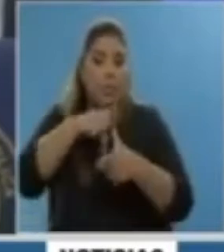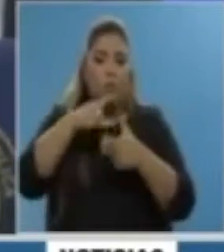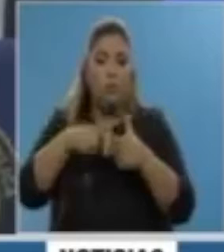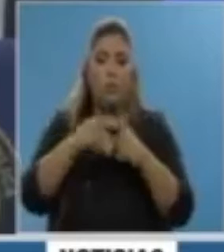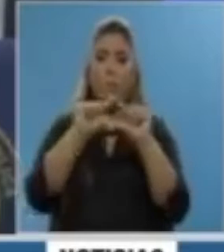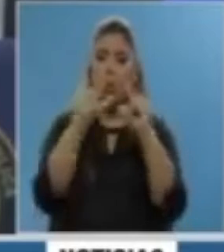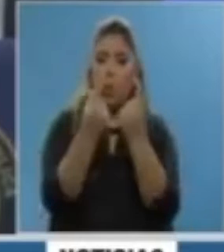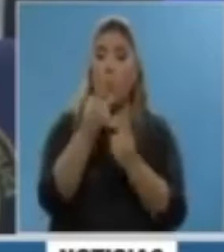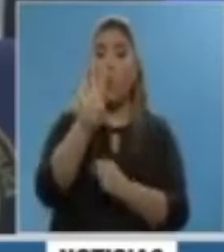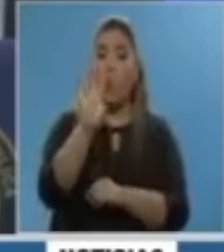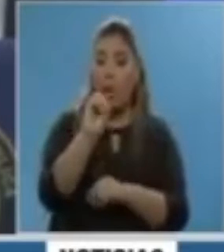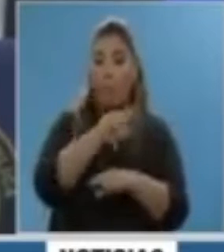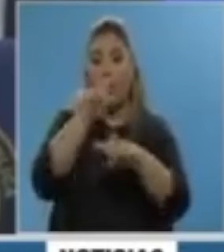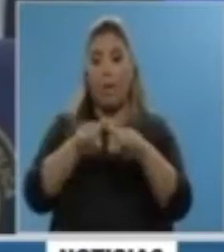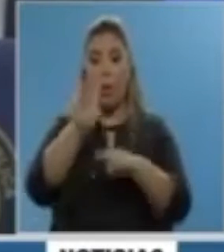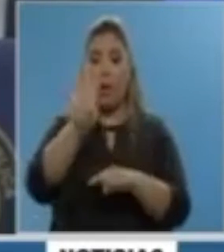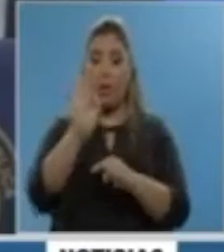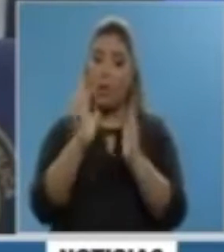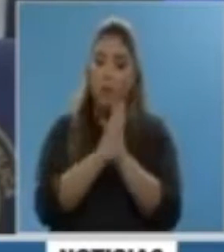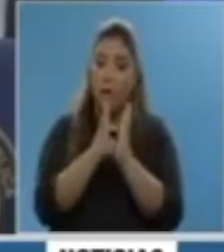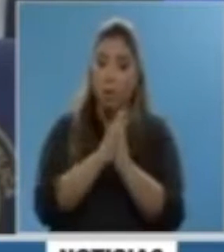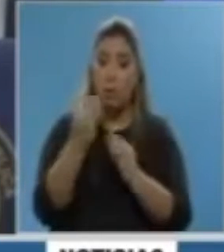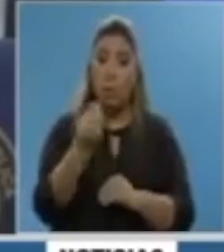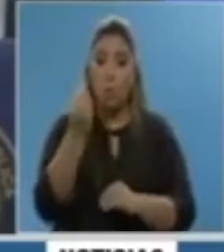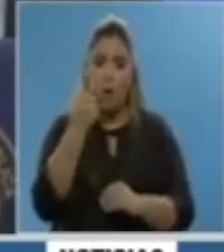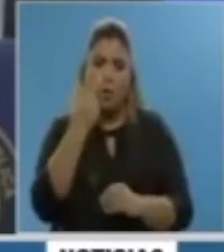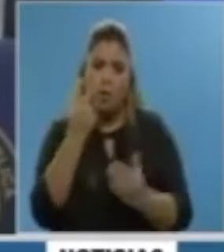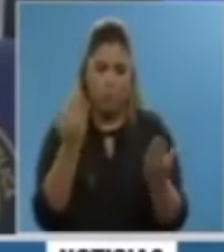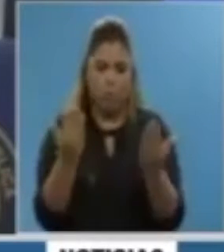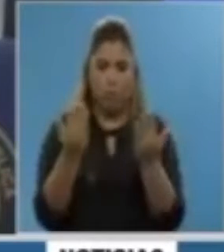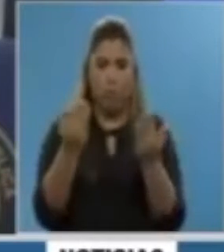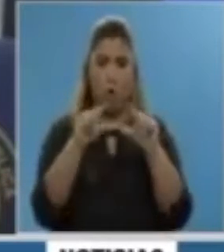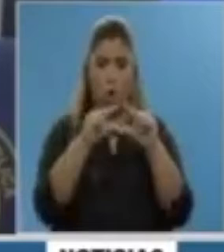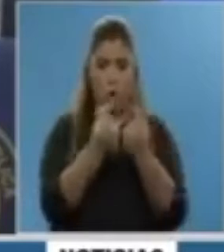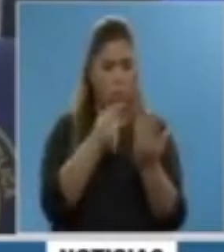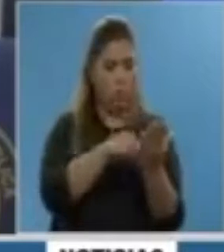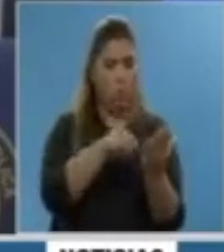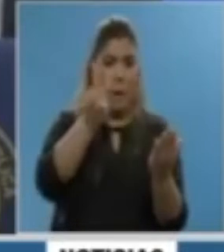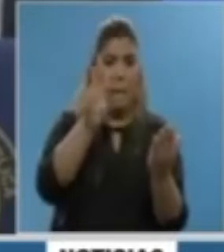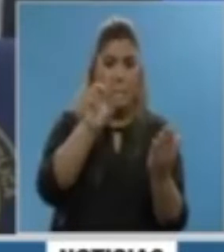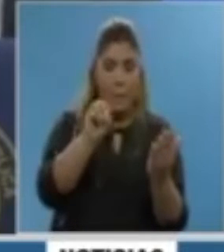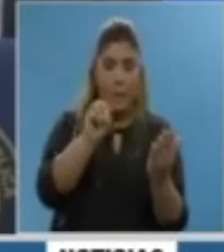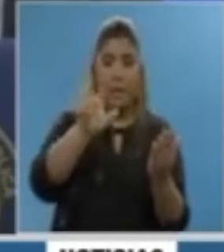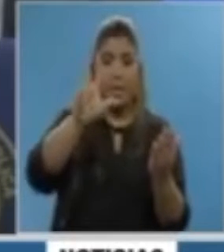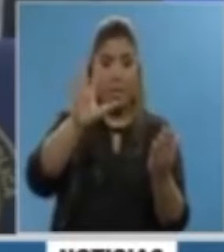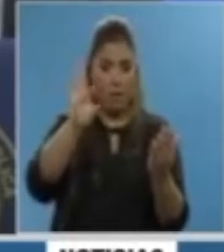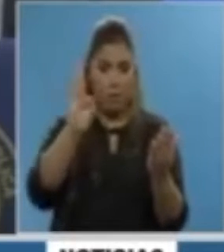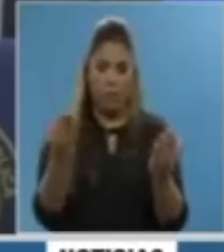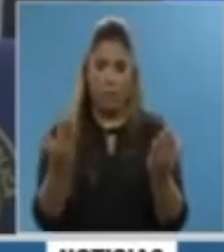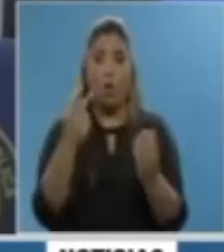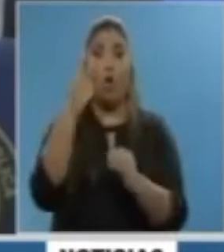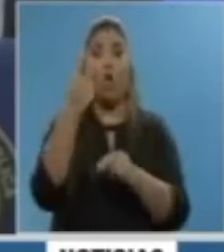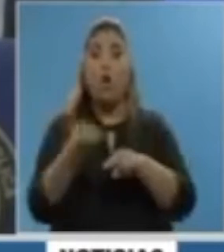entre 40 a 49 años, cuando se compara con el grupo de referencia que es 20 a 39, es prácticamente 2